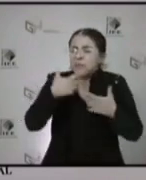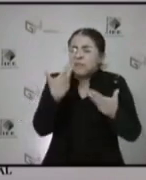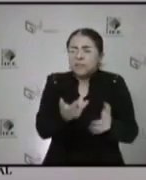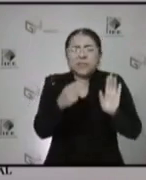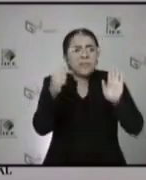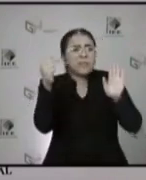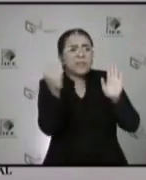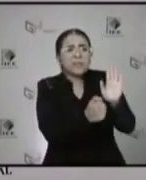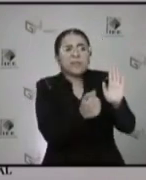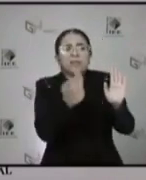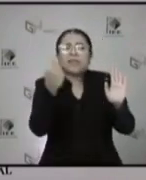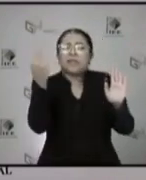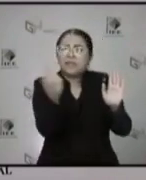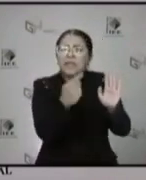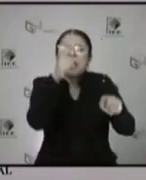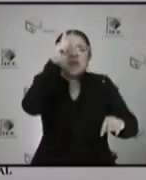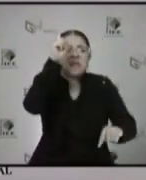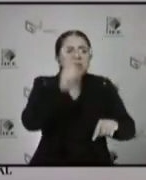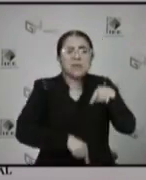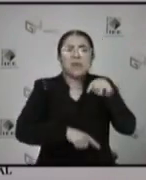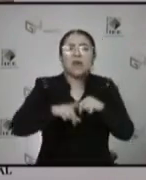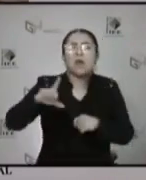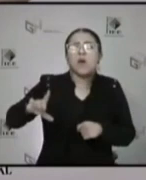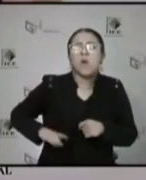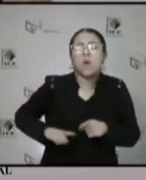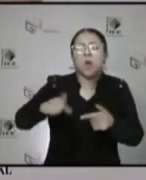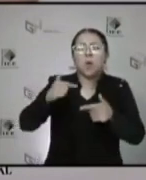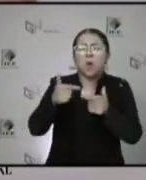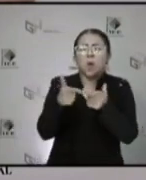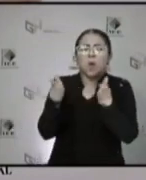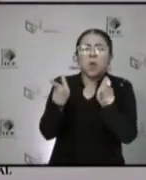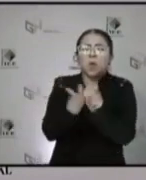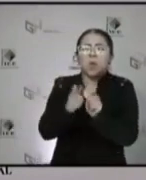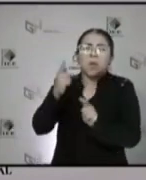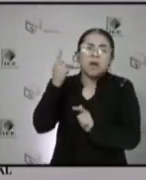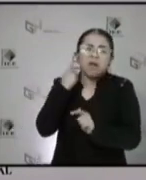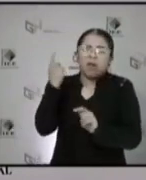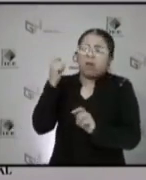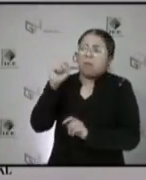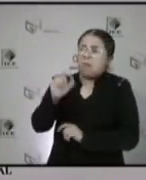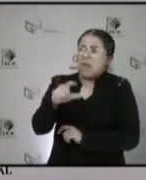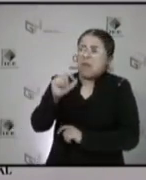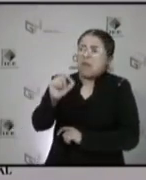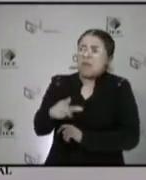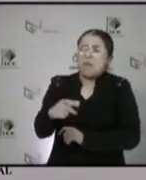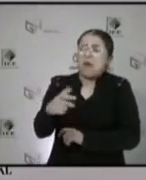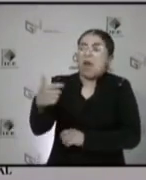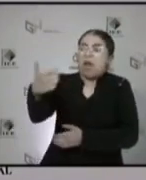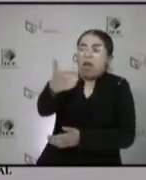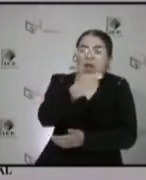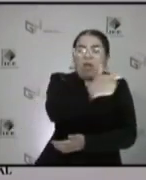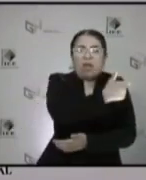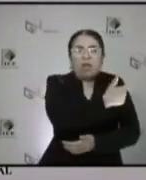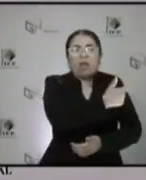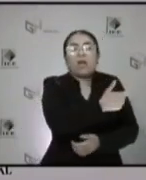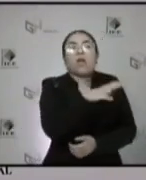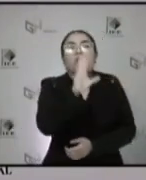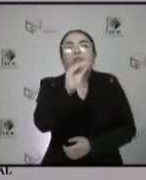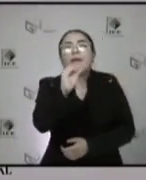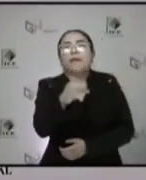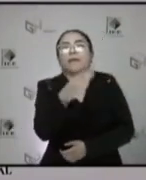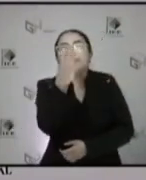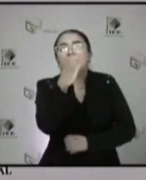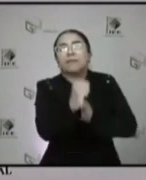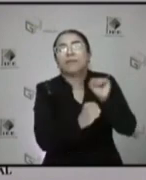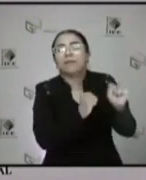urgencia de quitar del poder al grupo de políticos ladrones que se han enriquecido durante 93